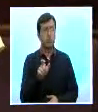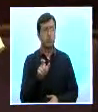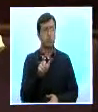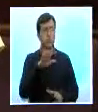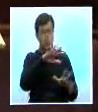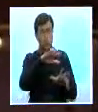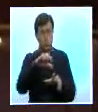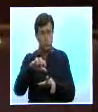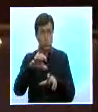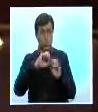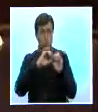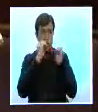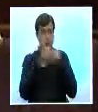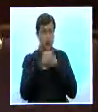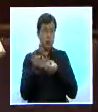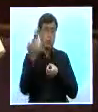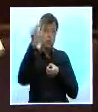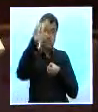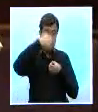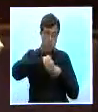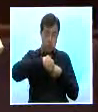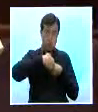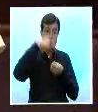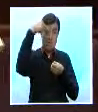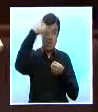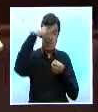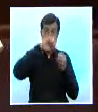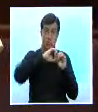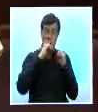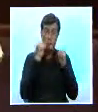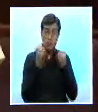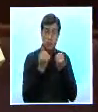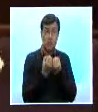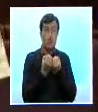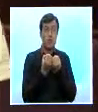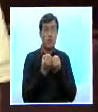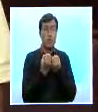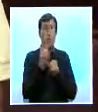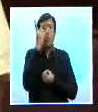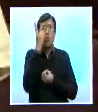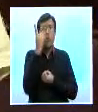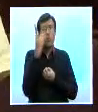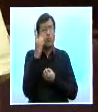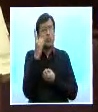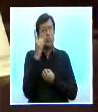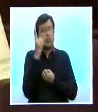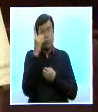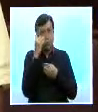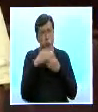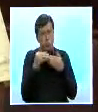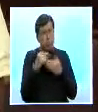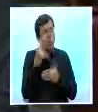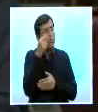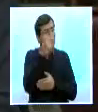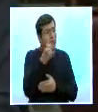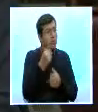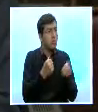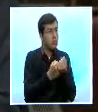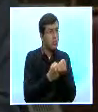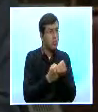pertenece a una organización y a esa organización le da a que sea un dólar un dólar para que sobreviva